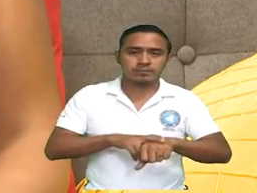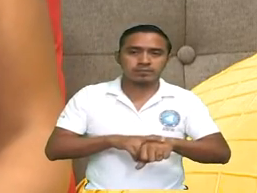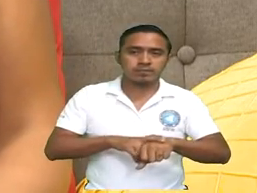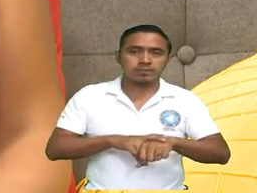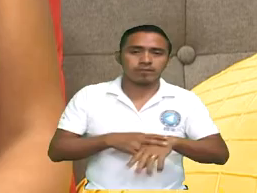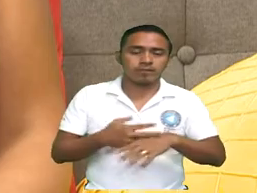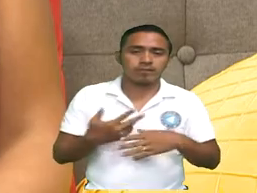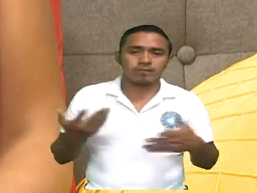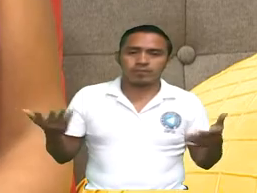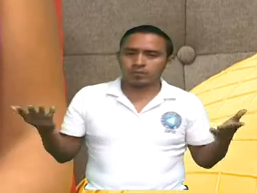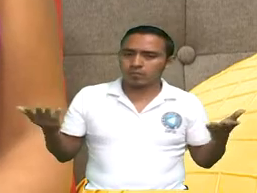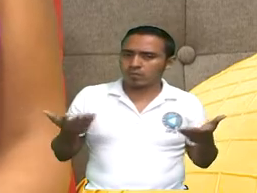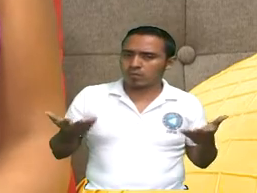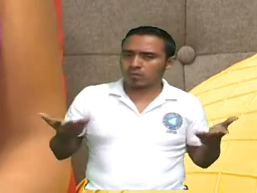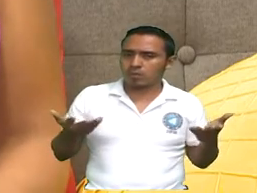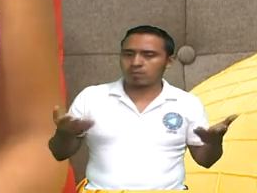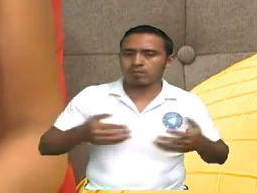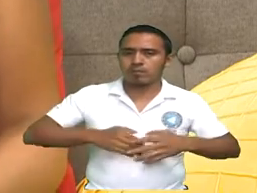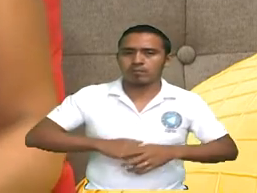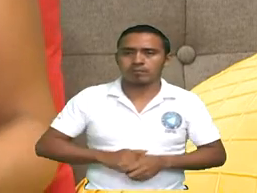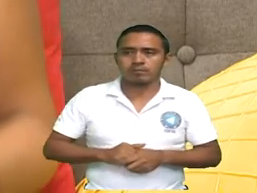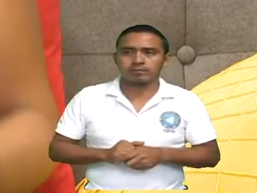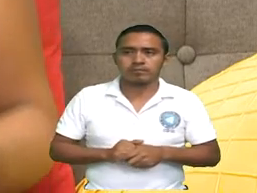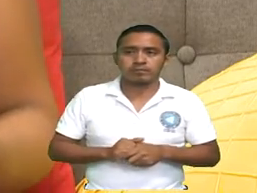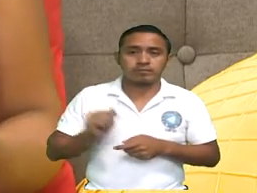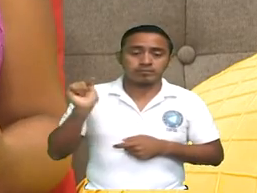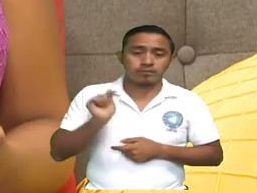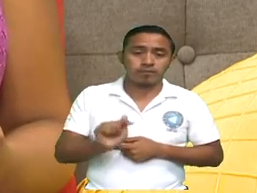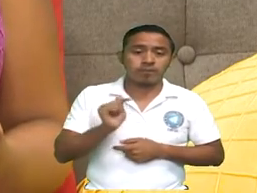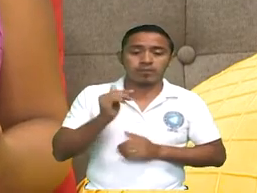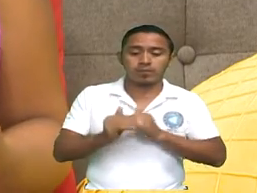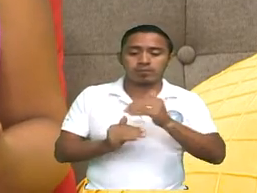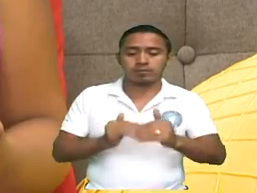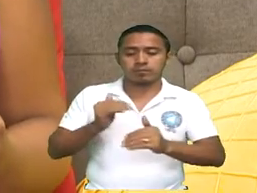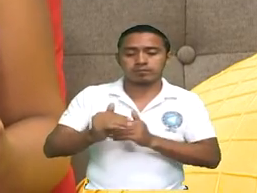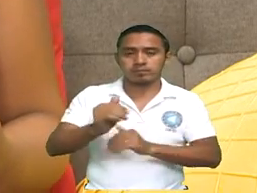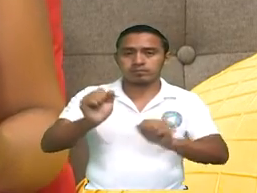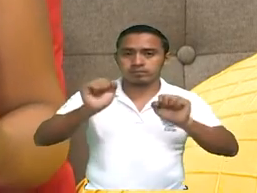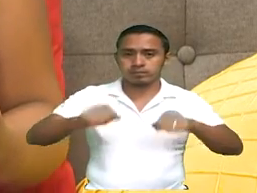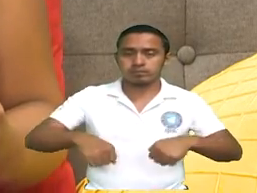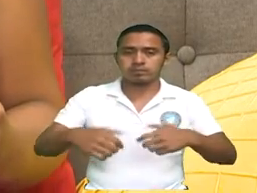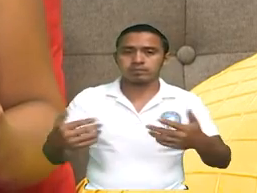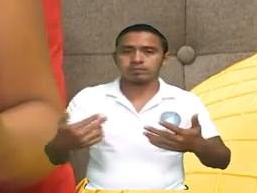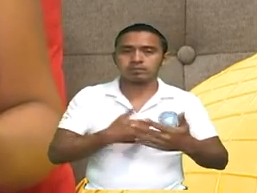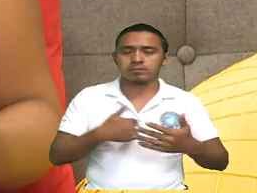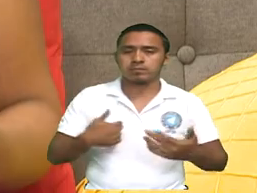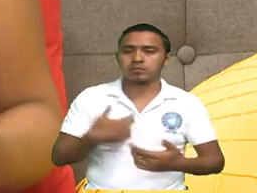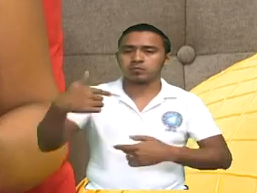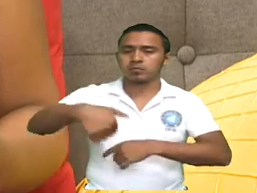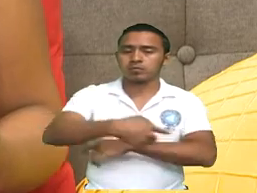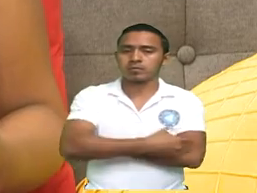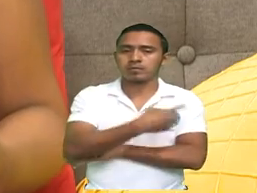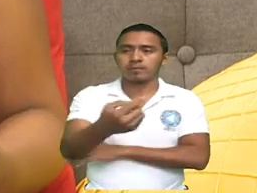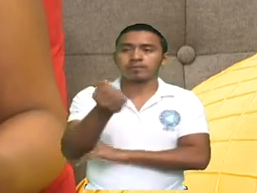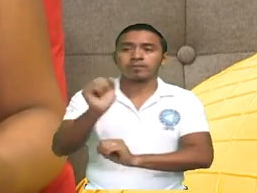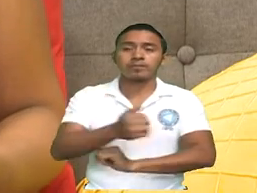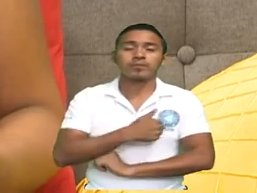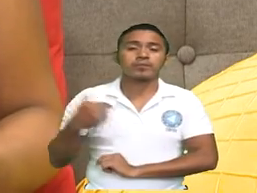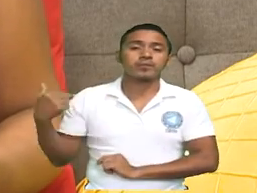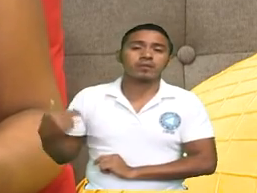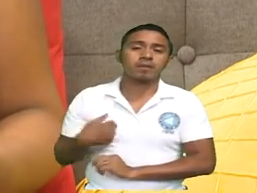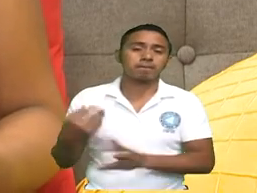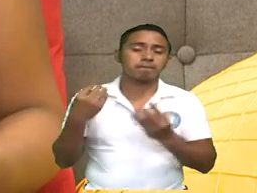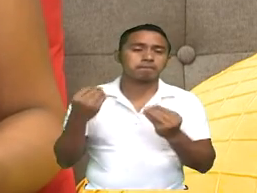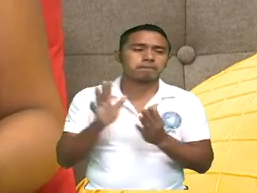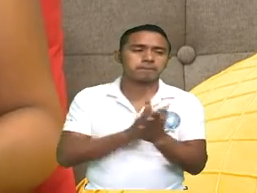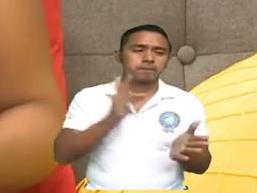alfabetización y cómo dentro de ese proceso permitió que hoy en día se puedan desarrollar